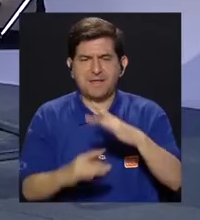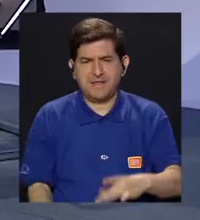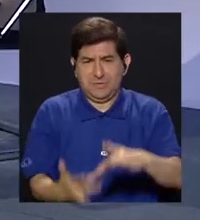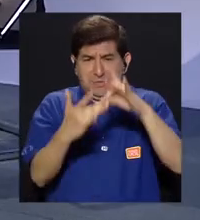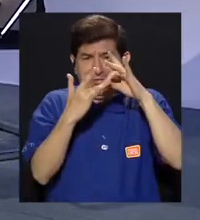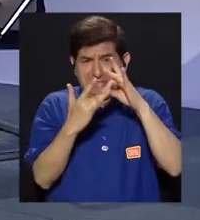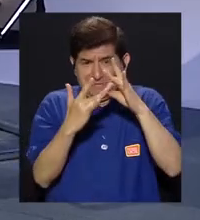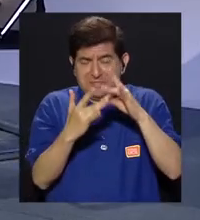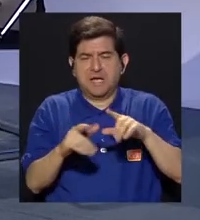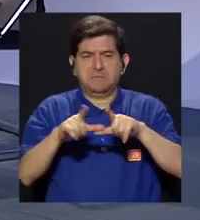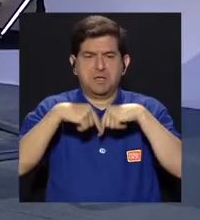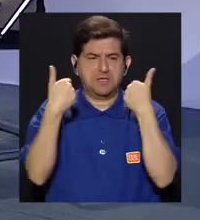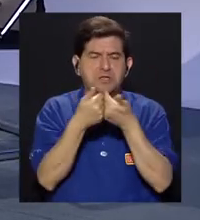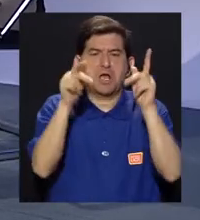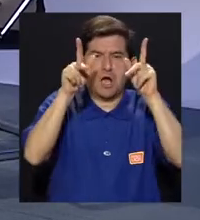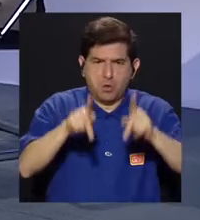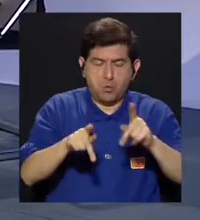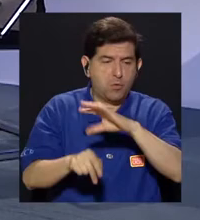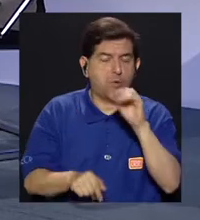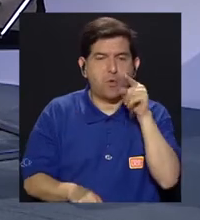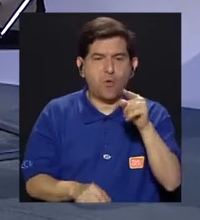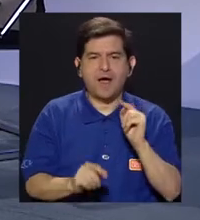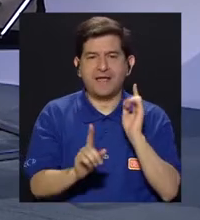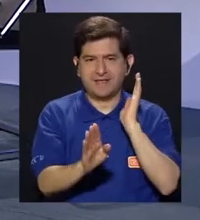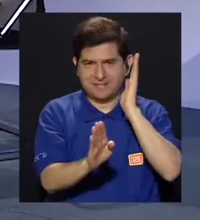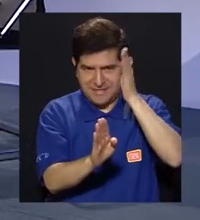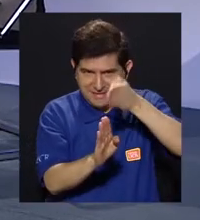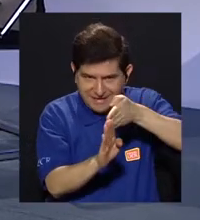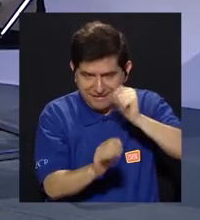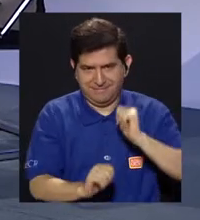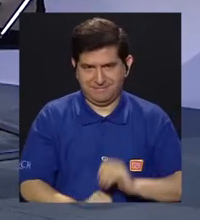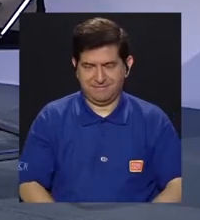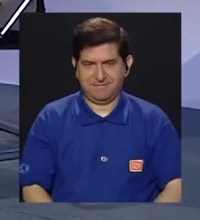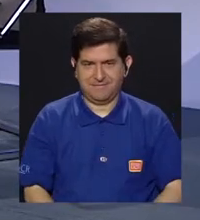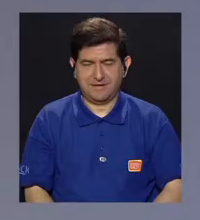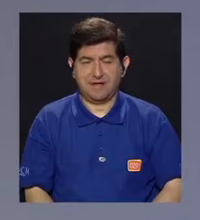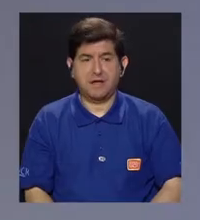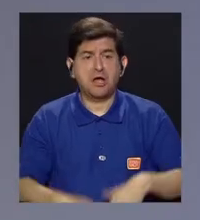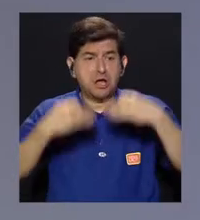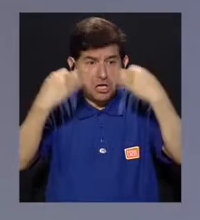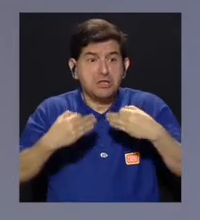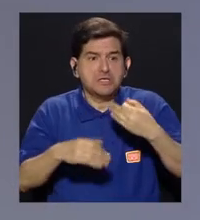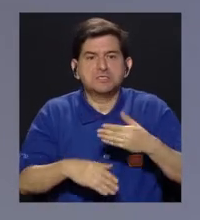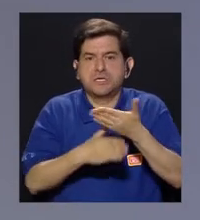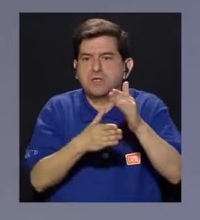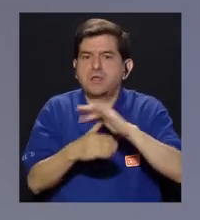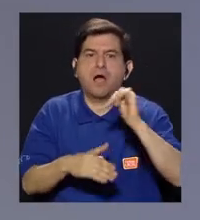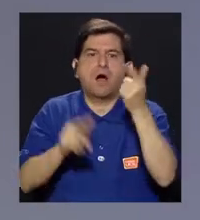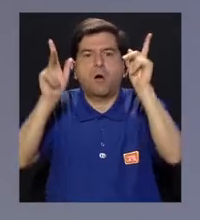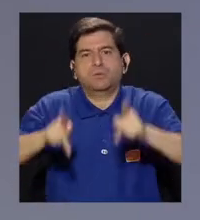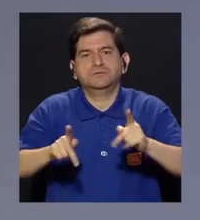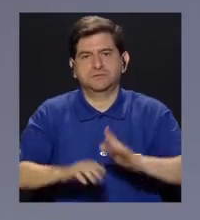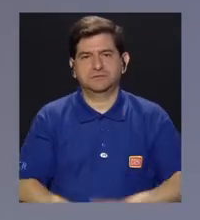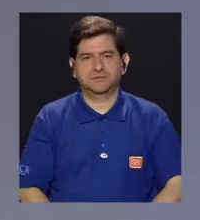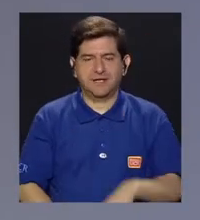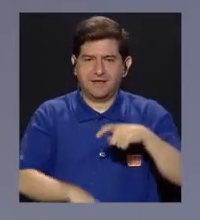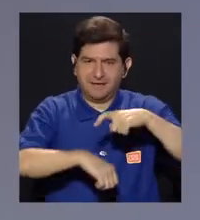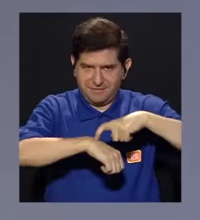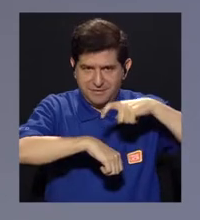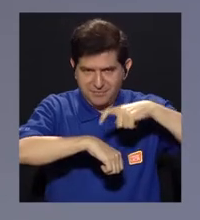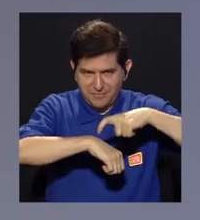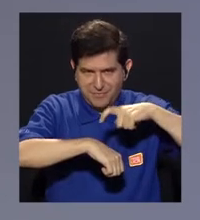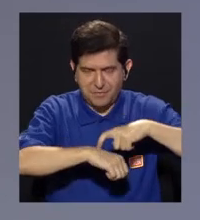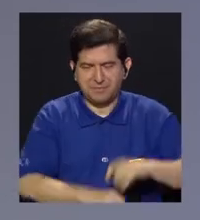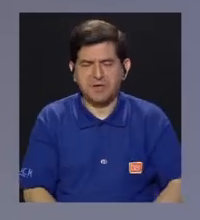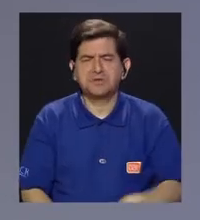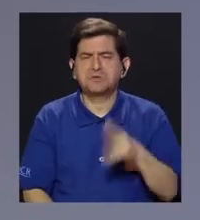exclusivamente a un grupo de personas oa esa persona en exclusiva decide compartirlo para el resto de personas y es